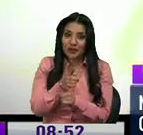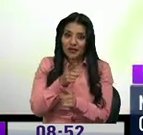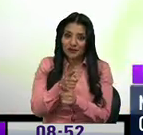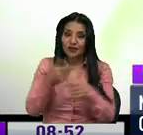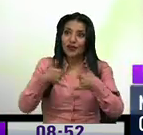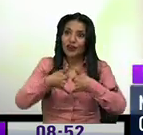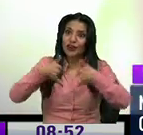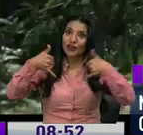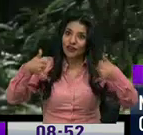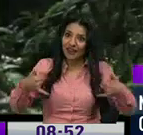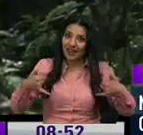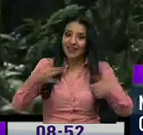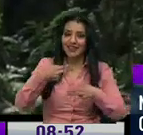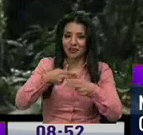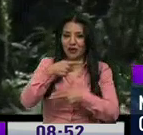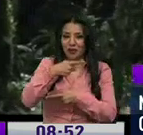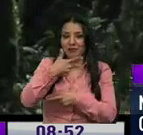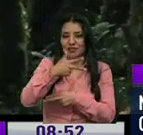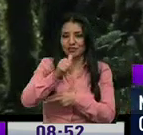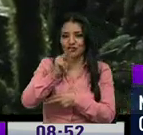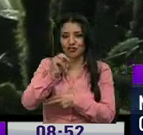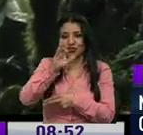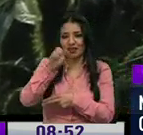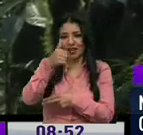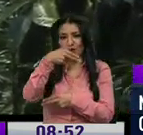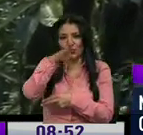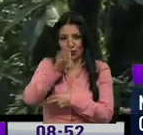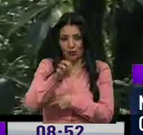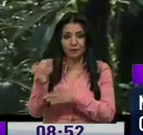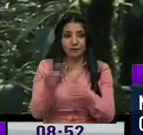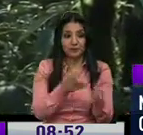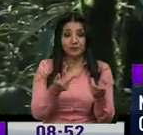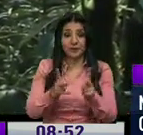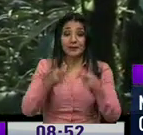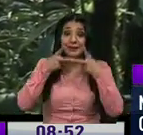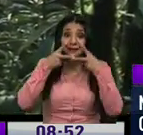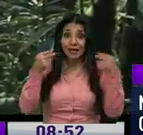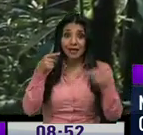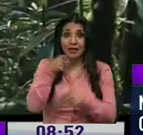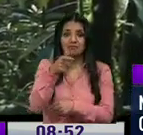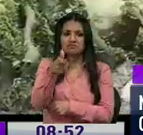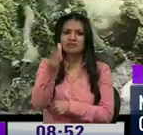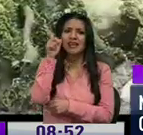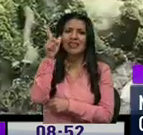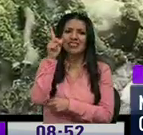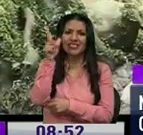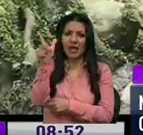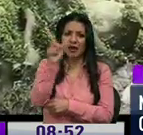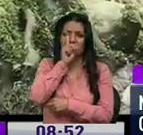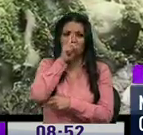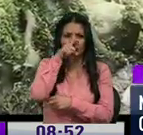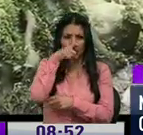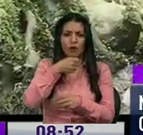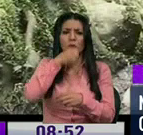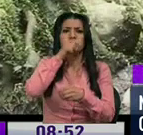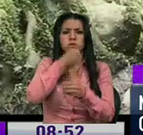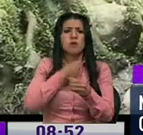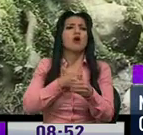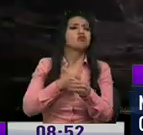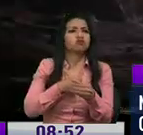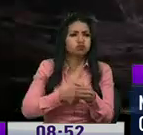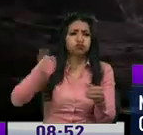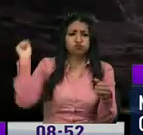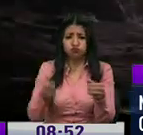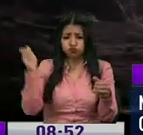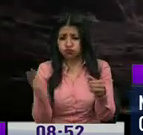llamó Chontacuroas. En el Tena, los chamanes no pueden faltar. Ellos realizan rituales y ceremonias que permiten